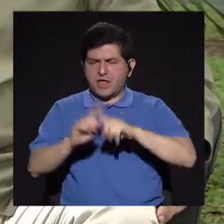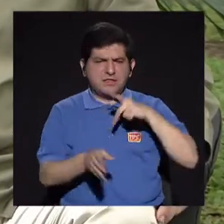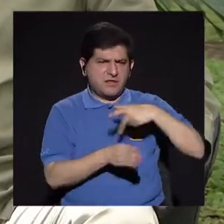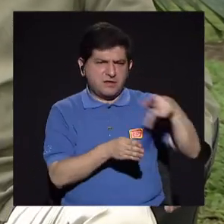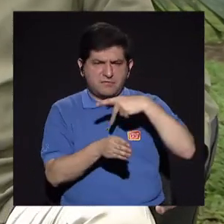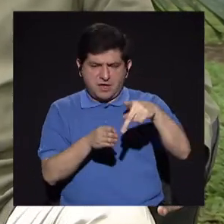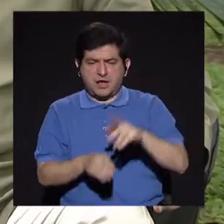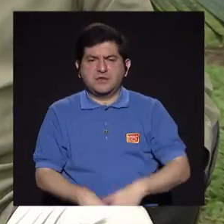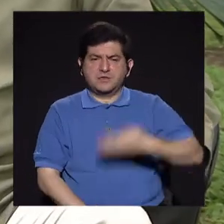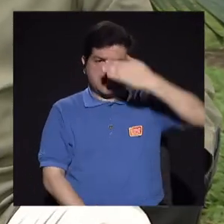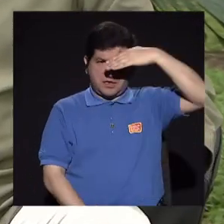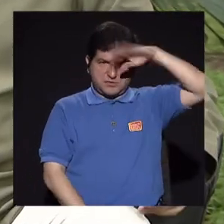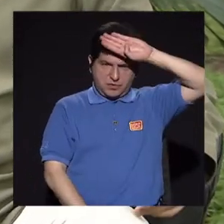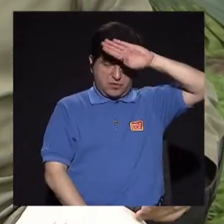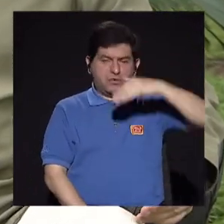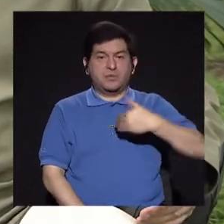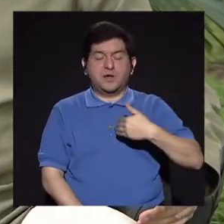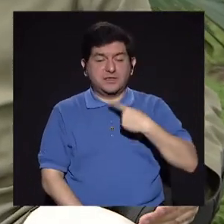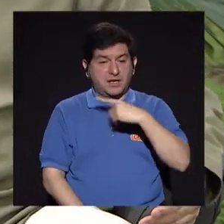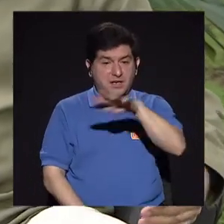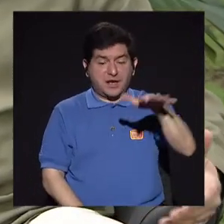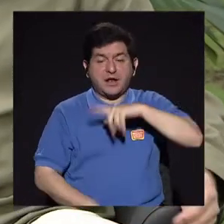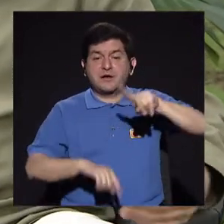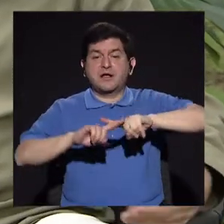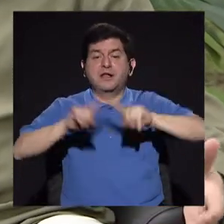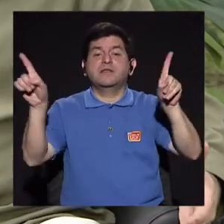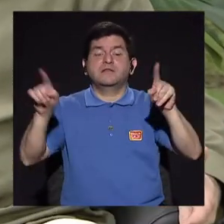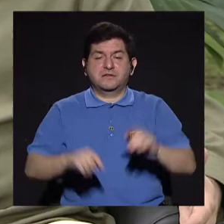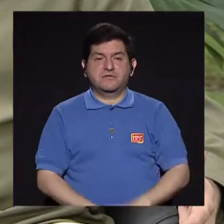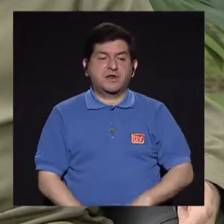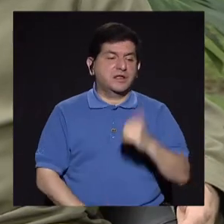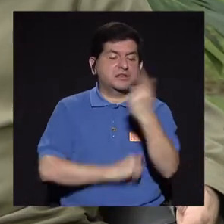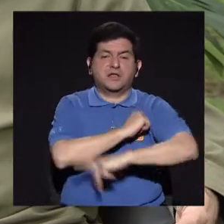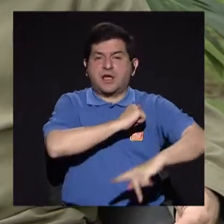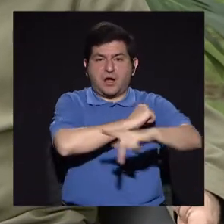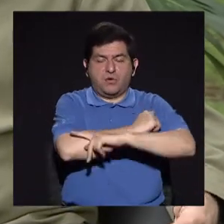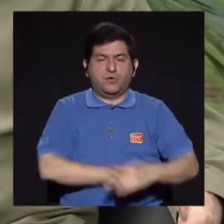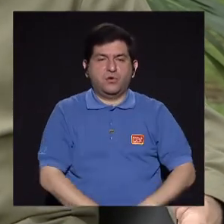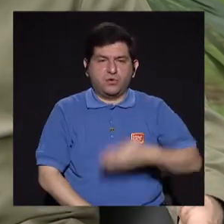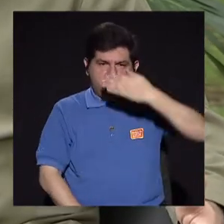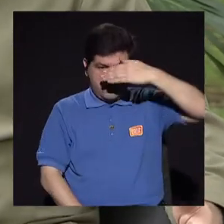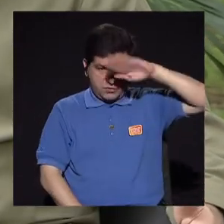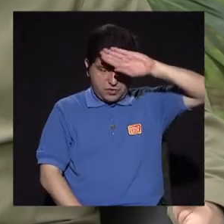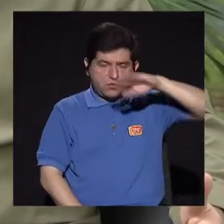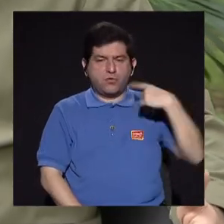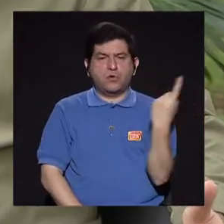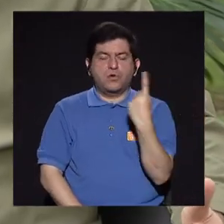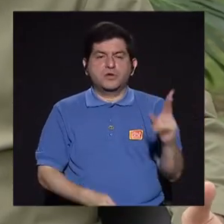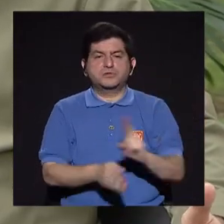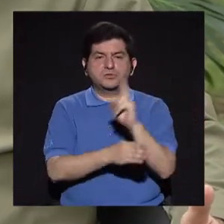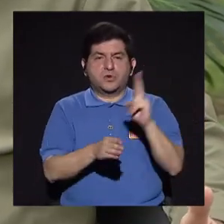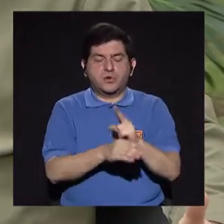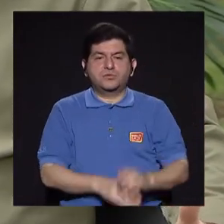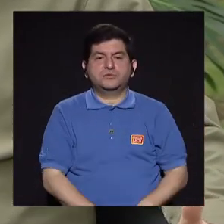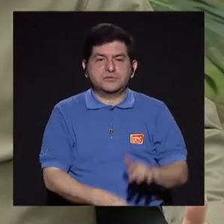de trabajo en Cuba, o sea, tenemos una realidad totalmente diferente a otros países. En Cuba solo está autorizado